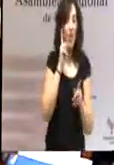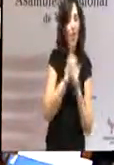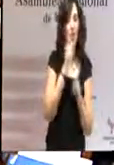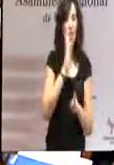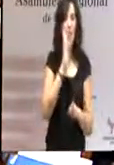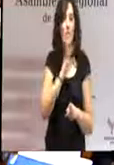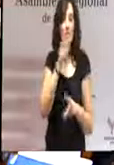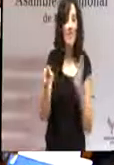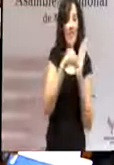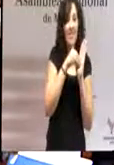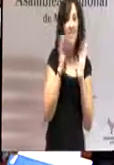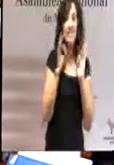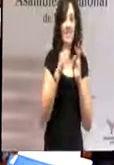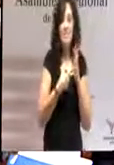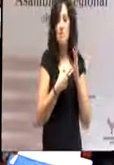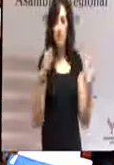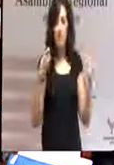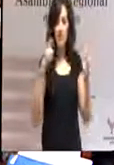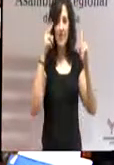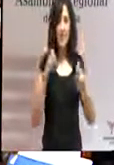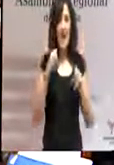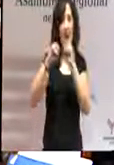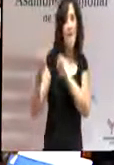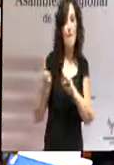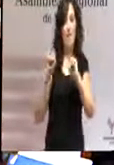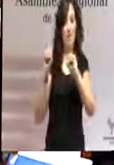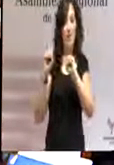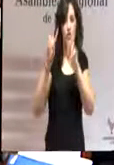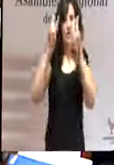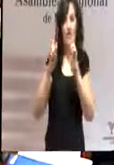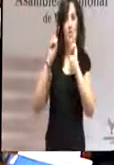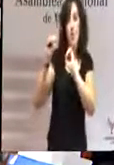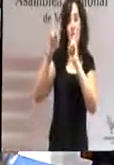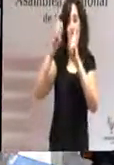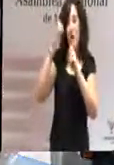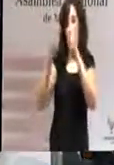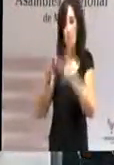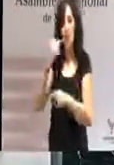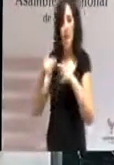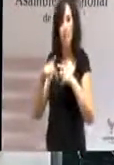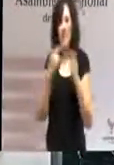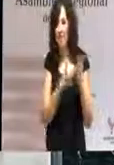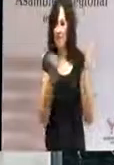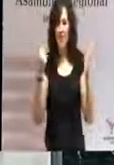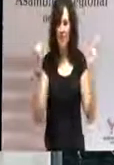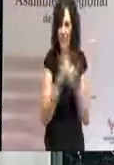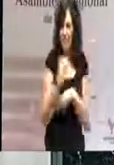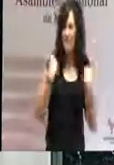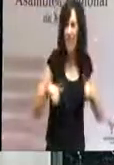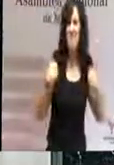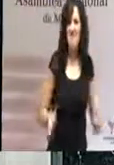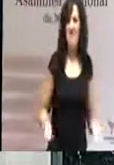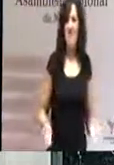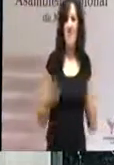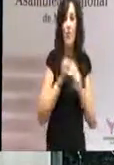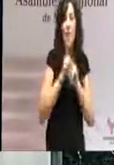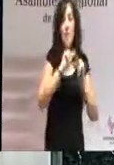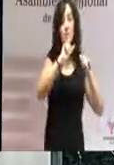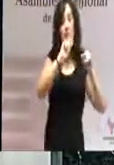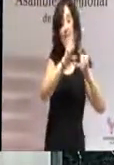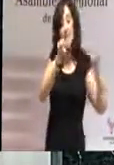menos, eliminar los aforamientos desde ya. No contratar con empresas con